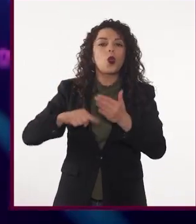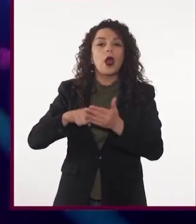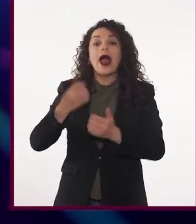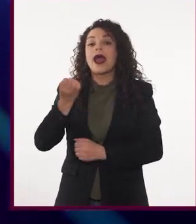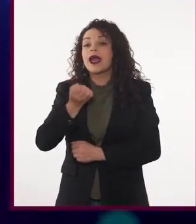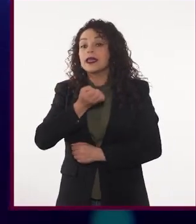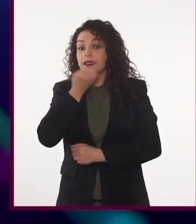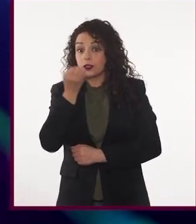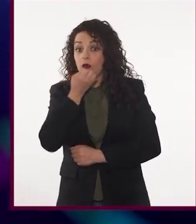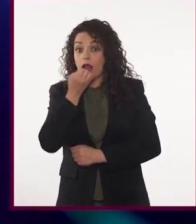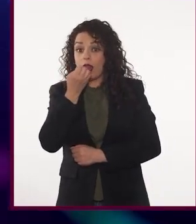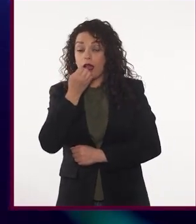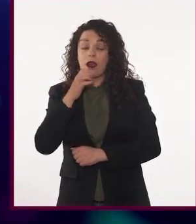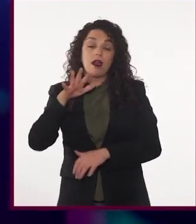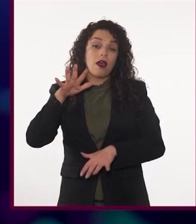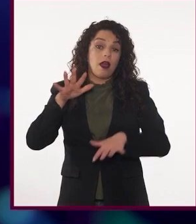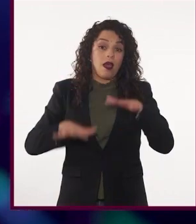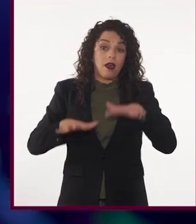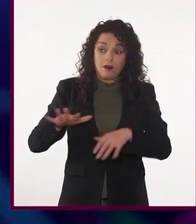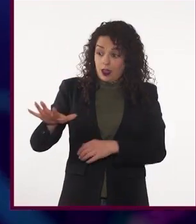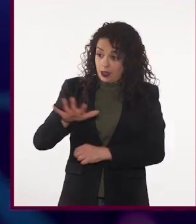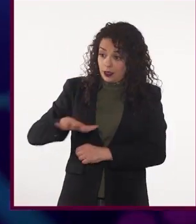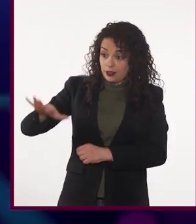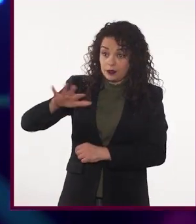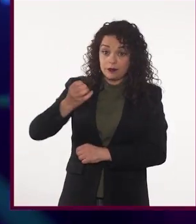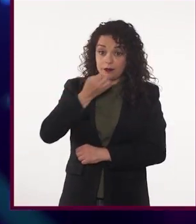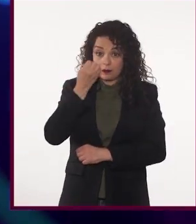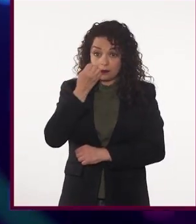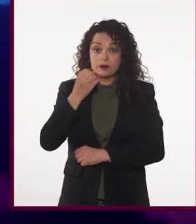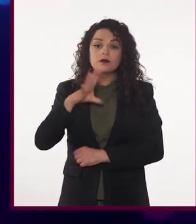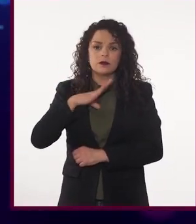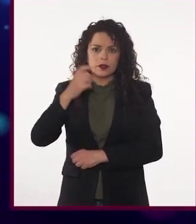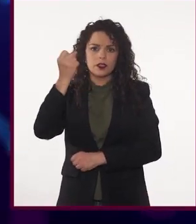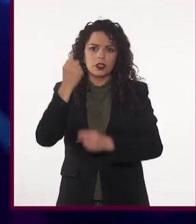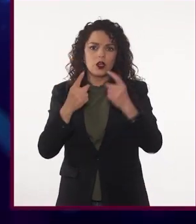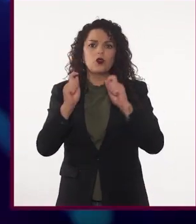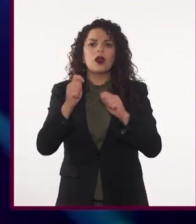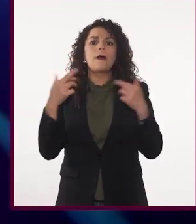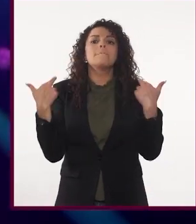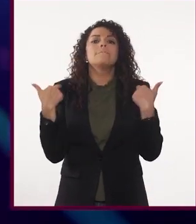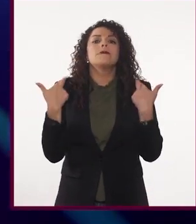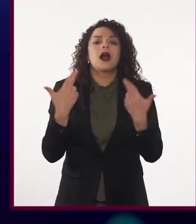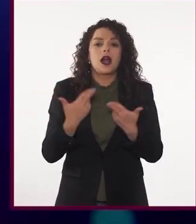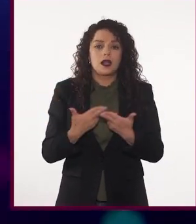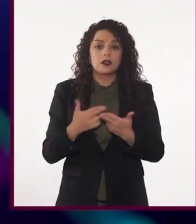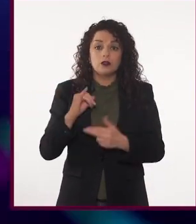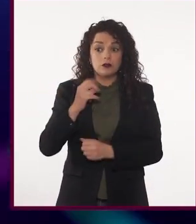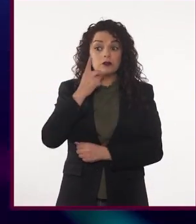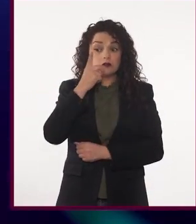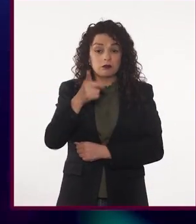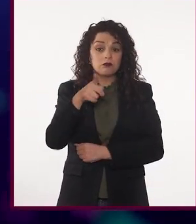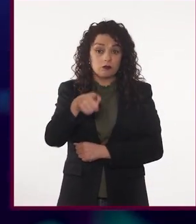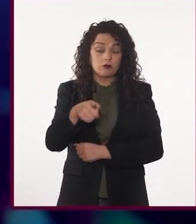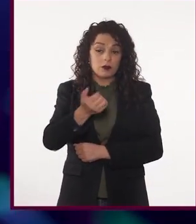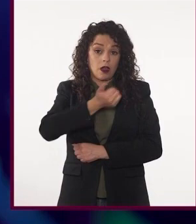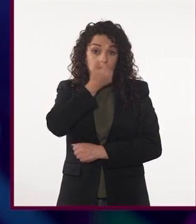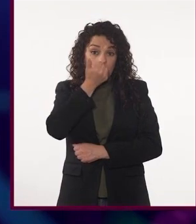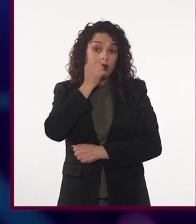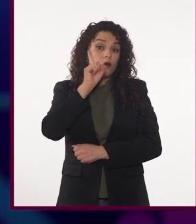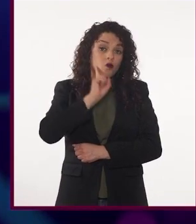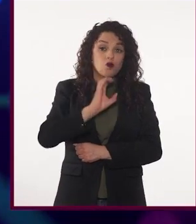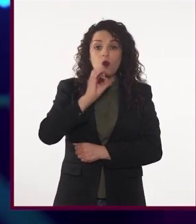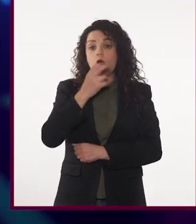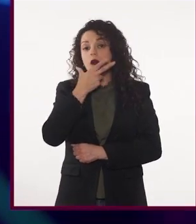escolar, muchas veces en el ámbito escolar hay algunos profesores que sí les dicen a las alumnas o a